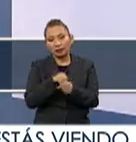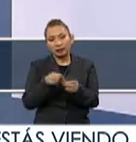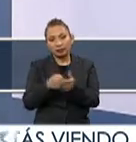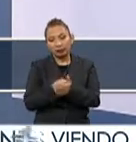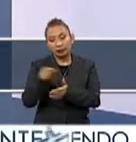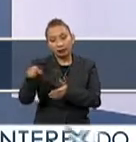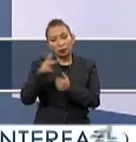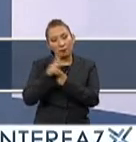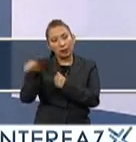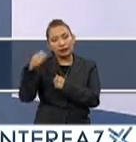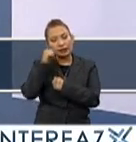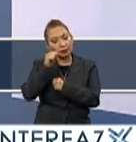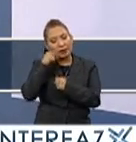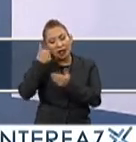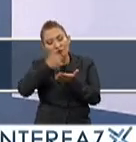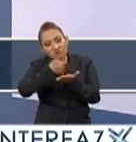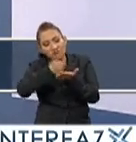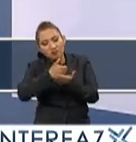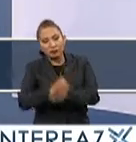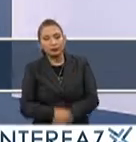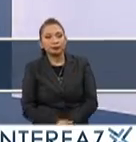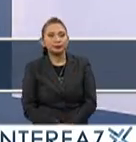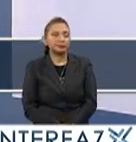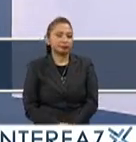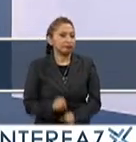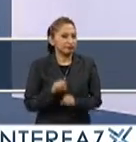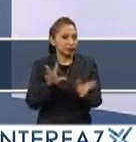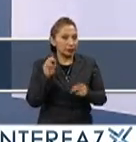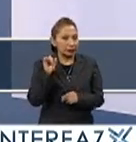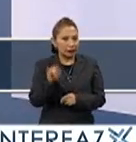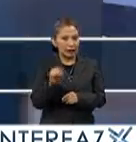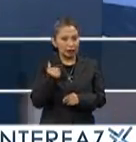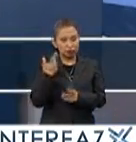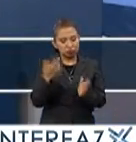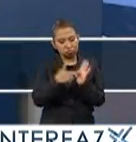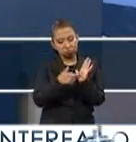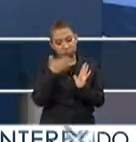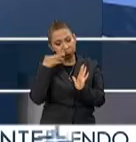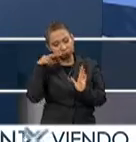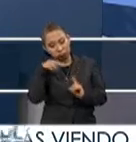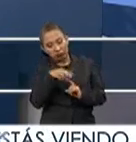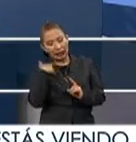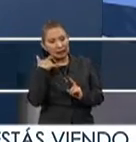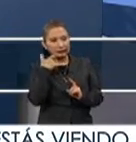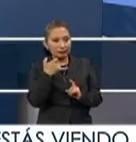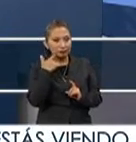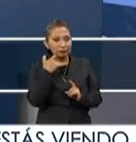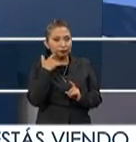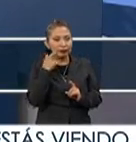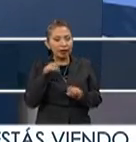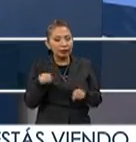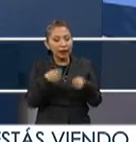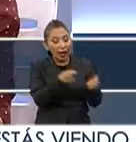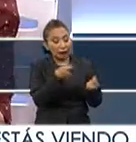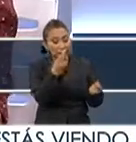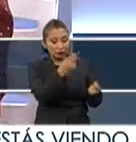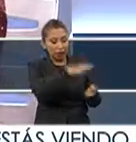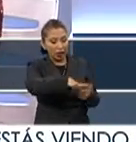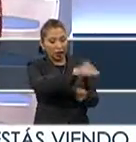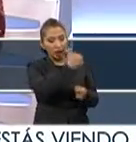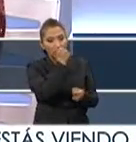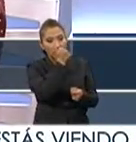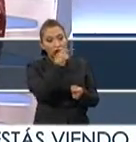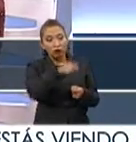¿no? Y creo que estos países buscan siempre este tipo de alternativas. Exactamente, sí, cumplen con esta perspectiva y tratan de darle lo necesario,